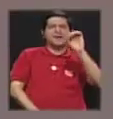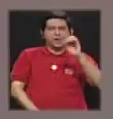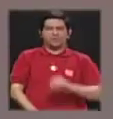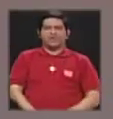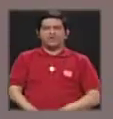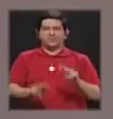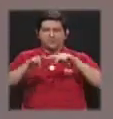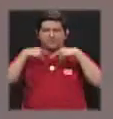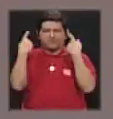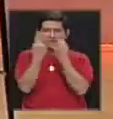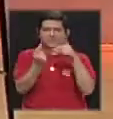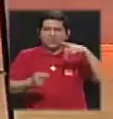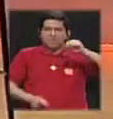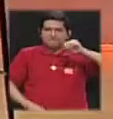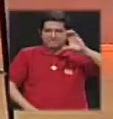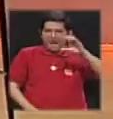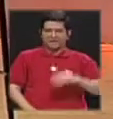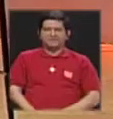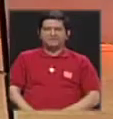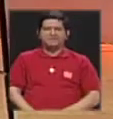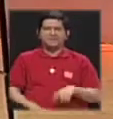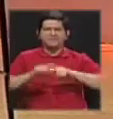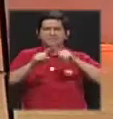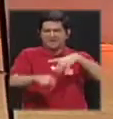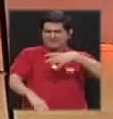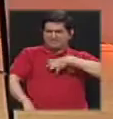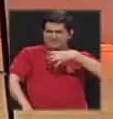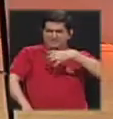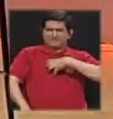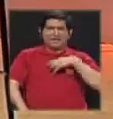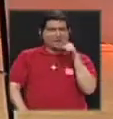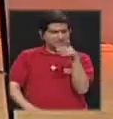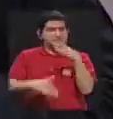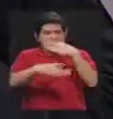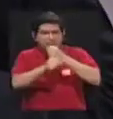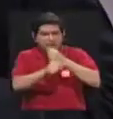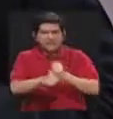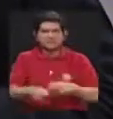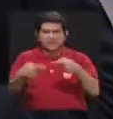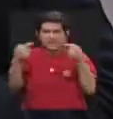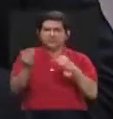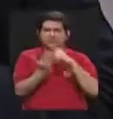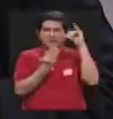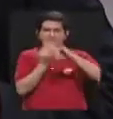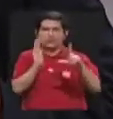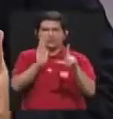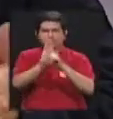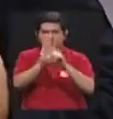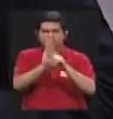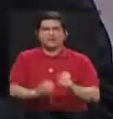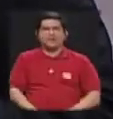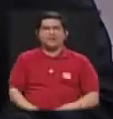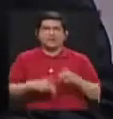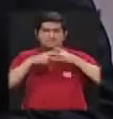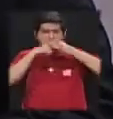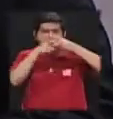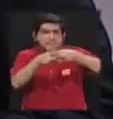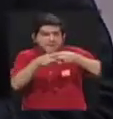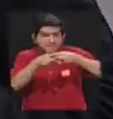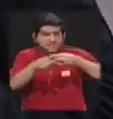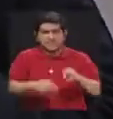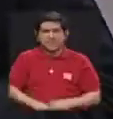del Partido Acción Ciudadana acerca de las objeciones que él está haciendo al proyecto de ley del préstamo